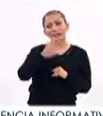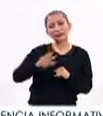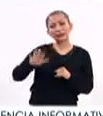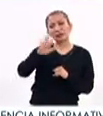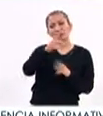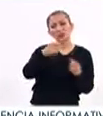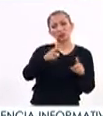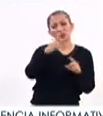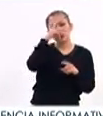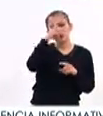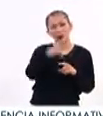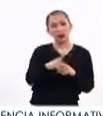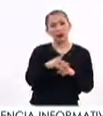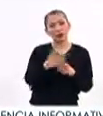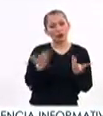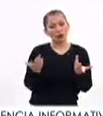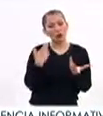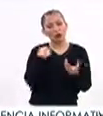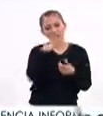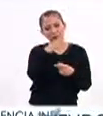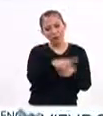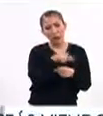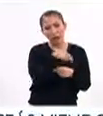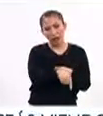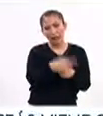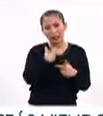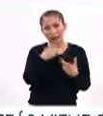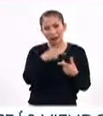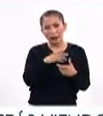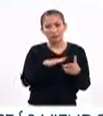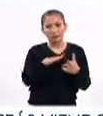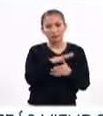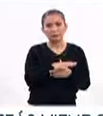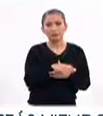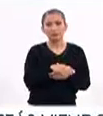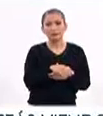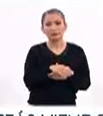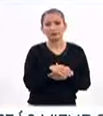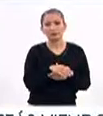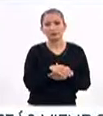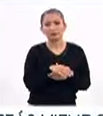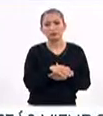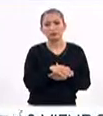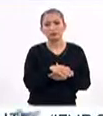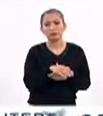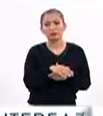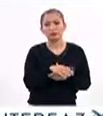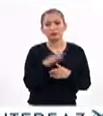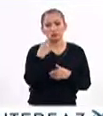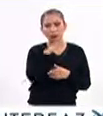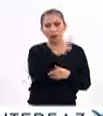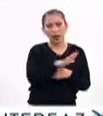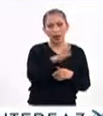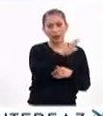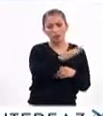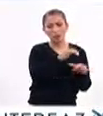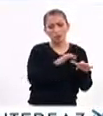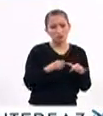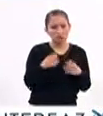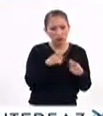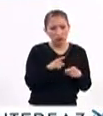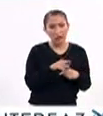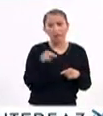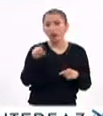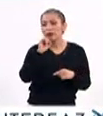de los músicos mexicanos, pues tanto en México, de la música mexicana, me refiero obviamente en tu área, en tu ámbito,